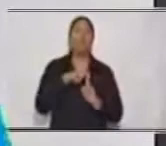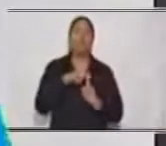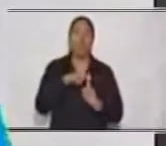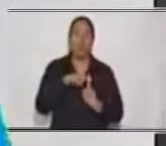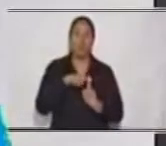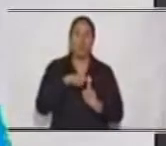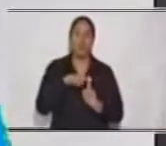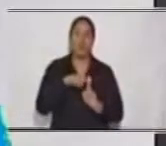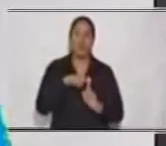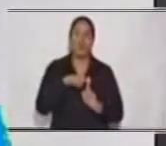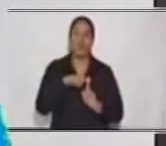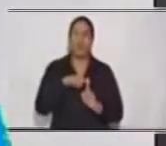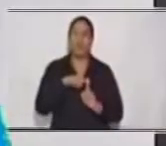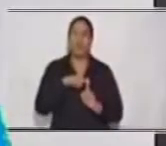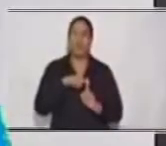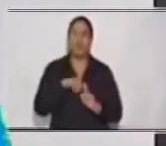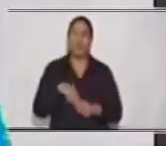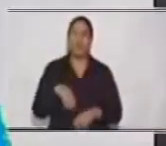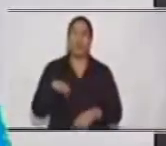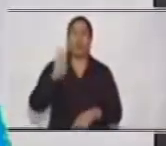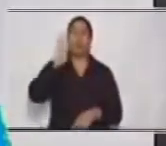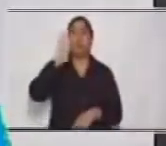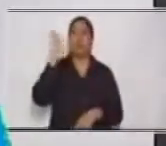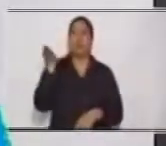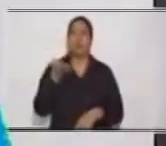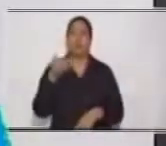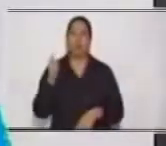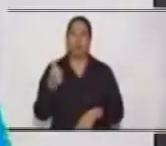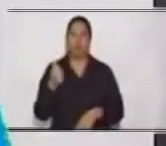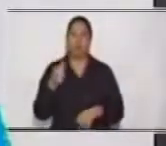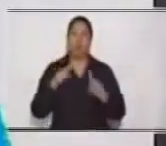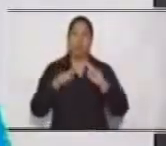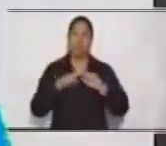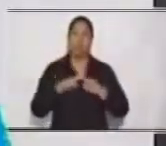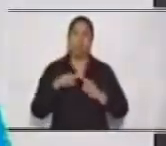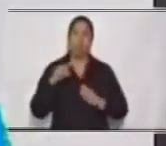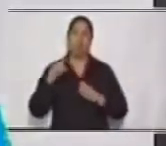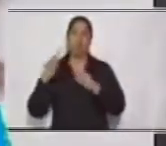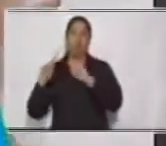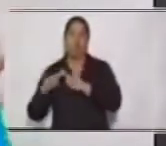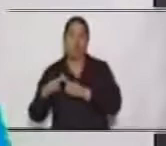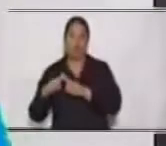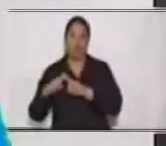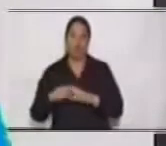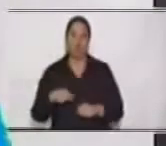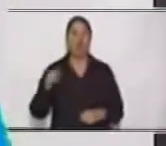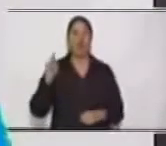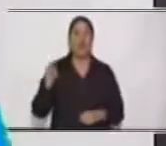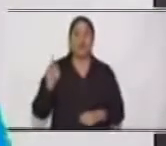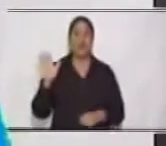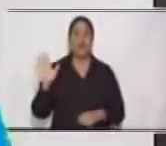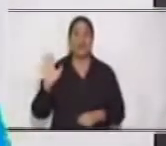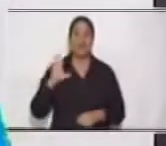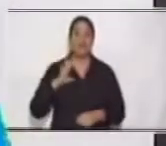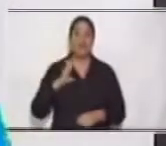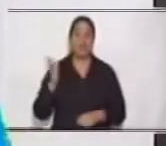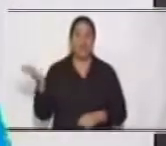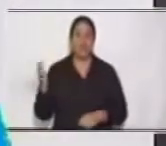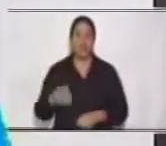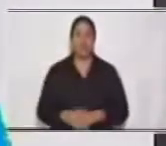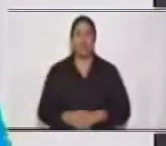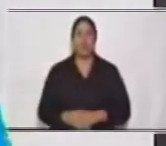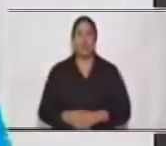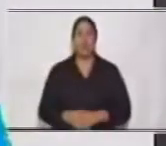tiene pendiente positiva y es V dividido A por X. Esa es la relación que tenemos acá. Los focos